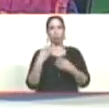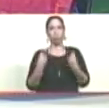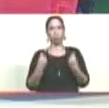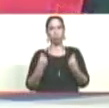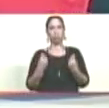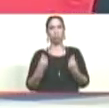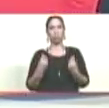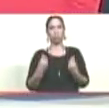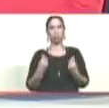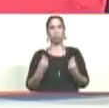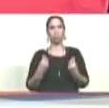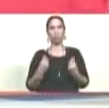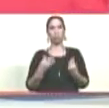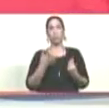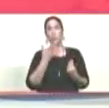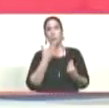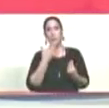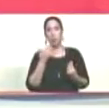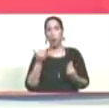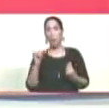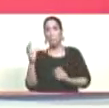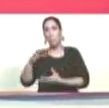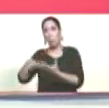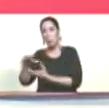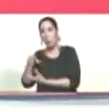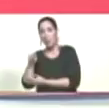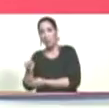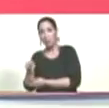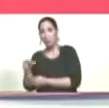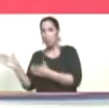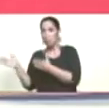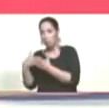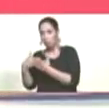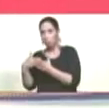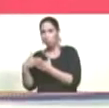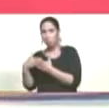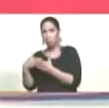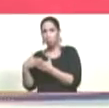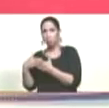Si tú fracasas por aquí y te cierran la puerta,